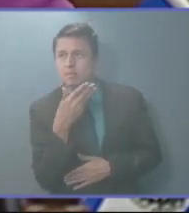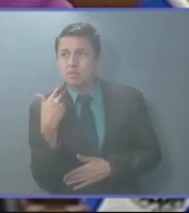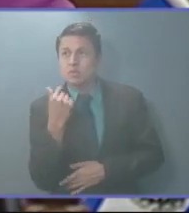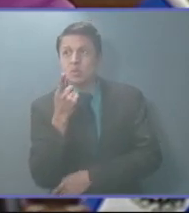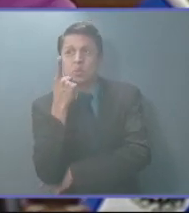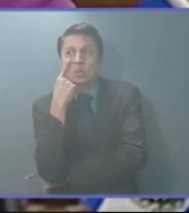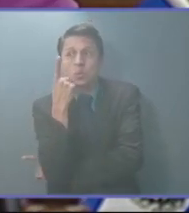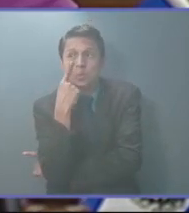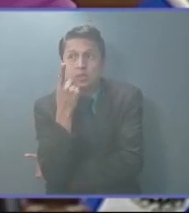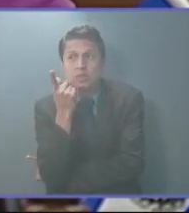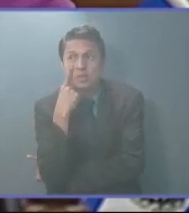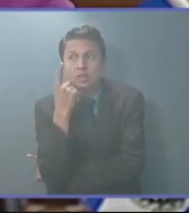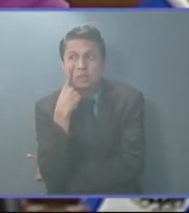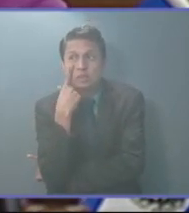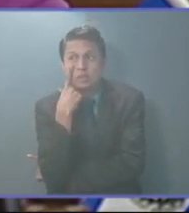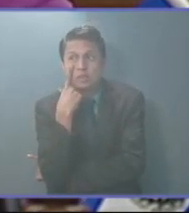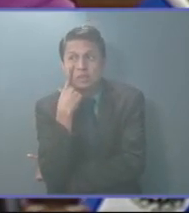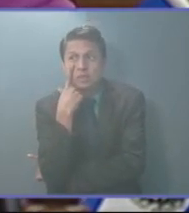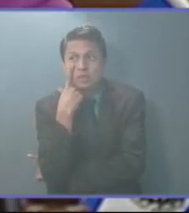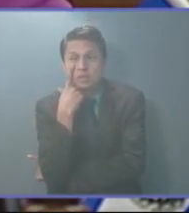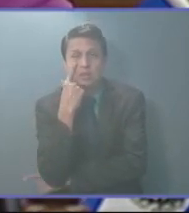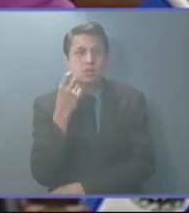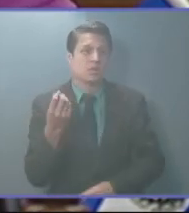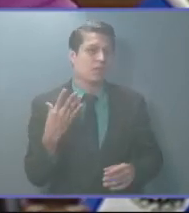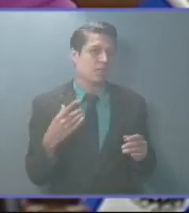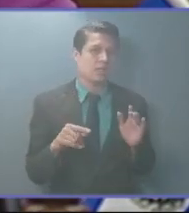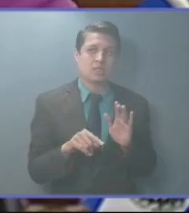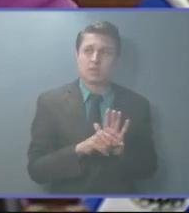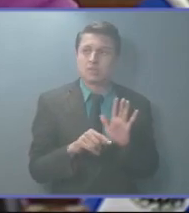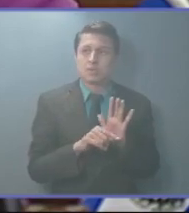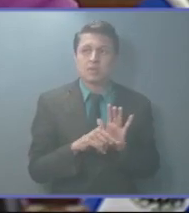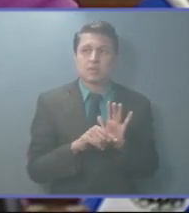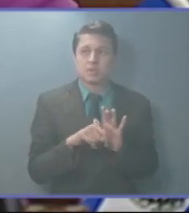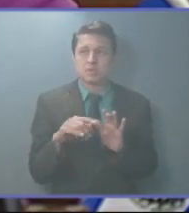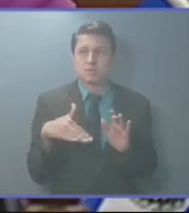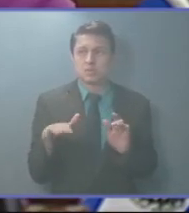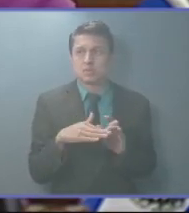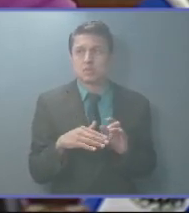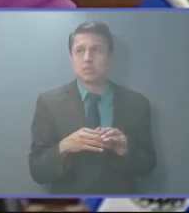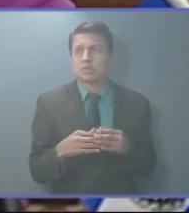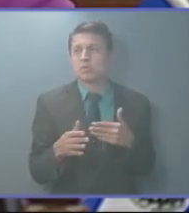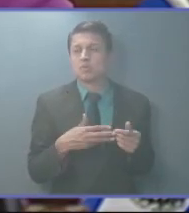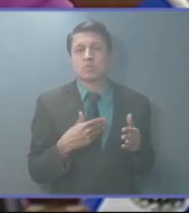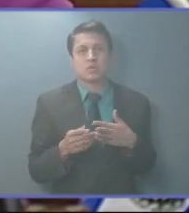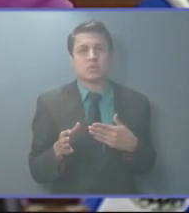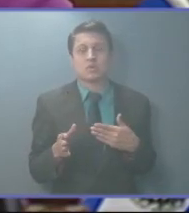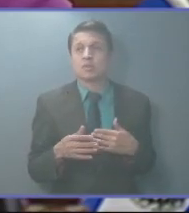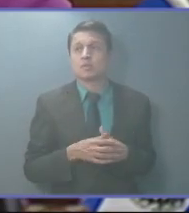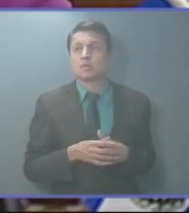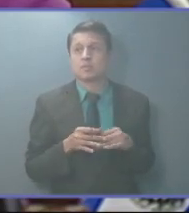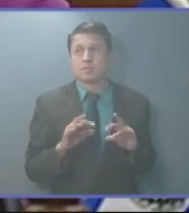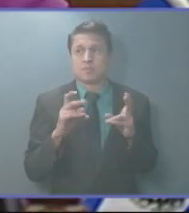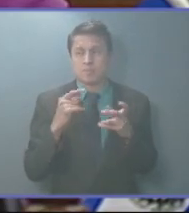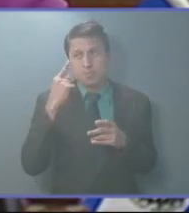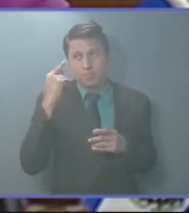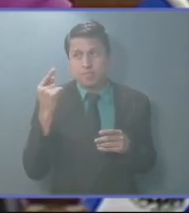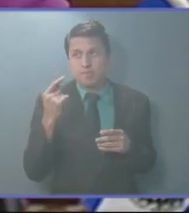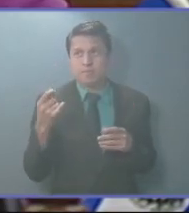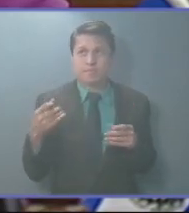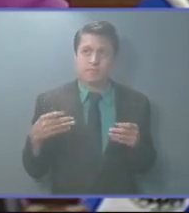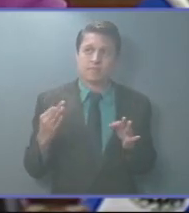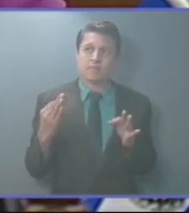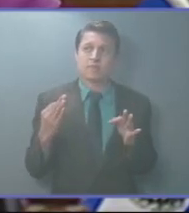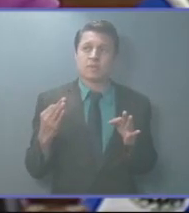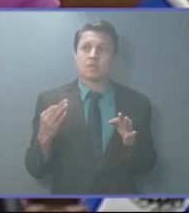delicado por más negada por más negación que se haga en este escenario fue muy delicado y trascendió